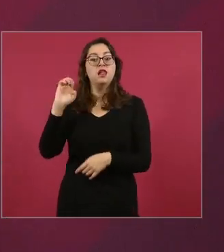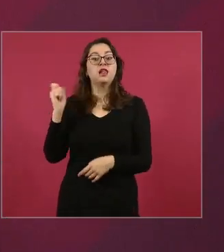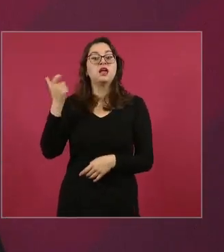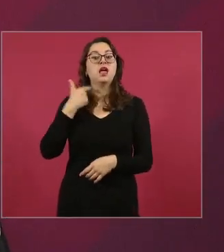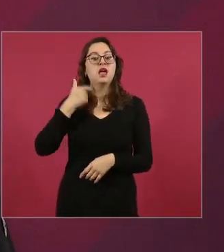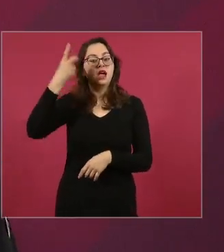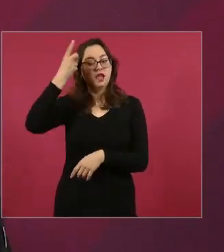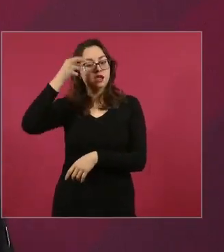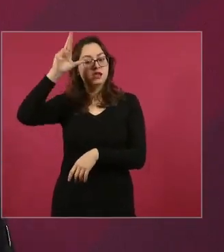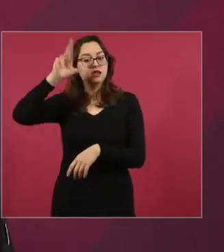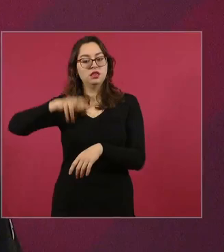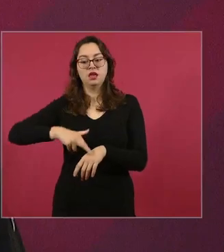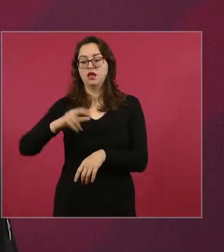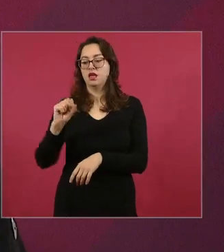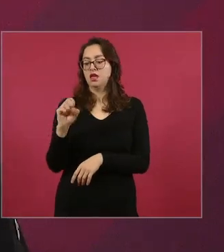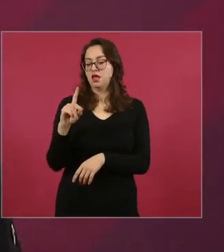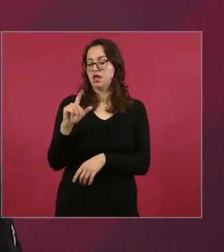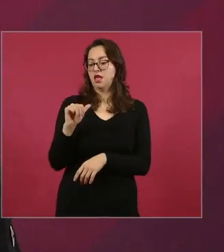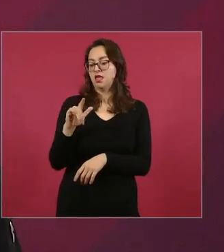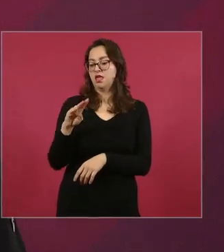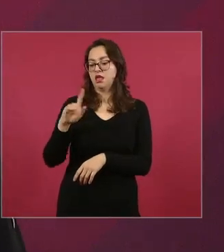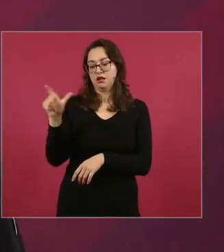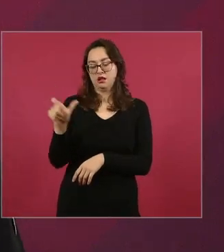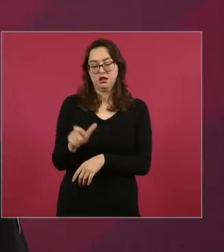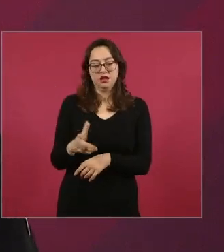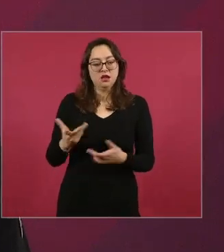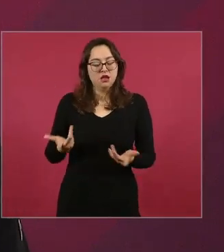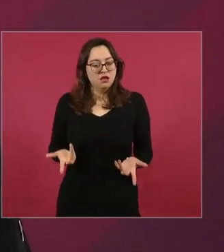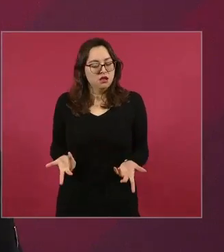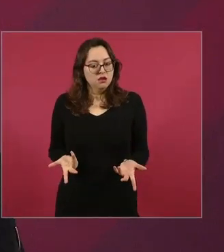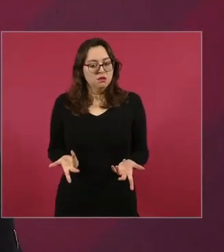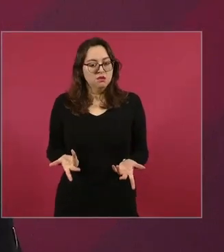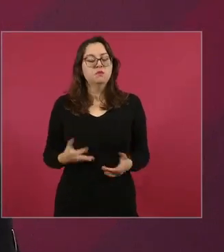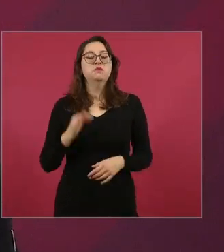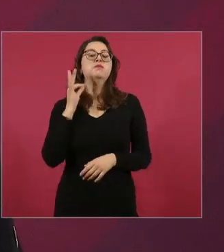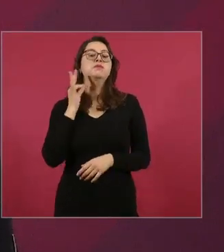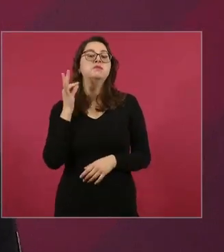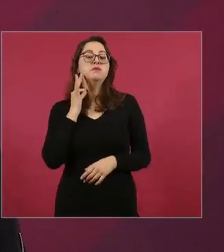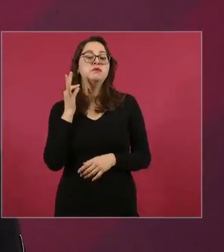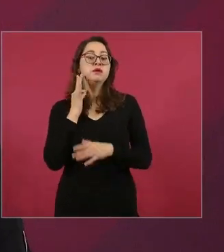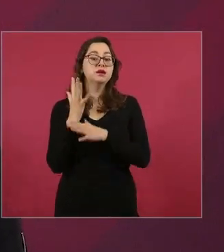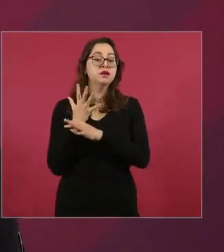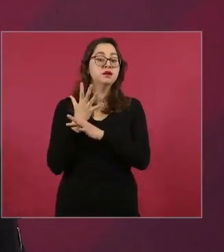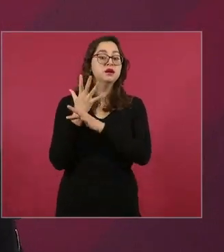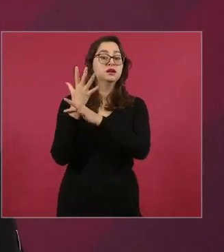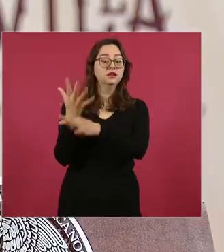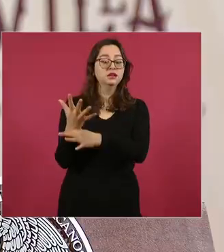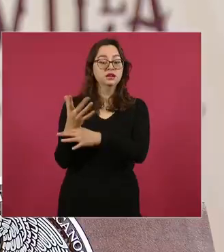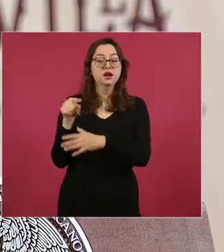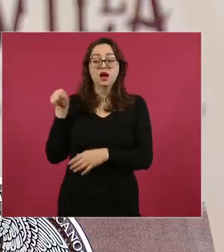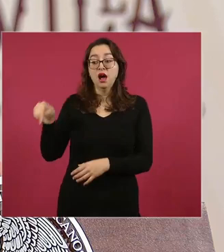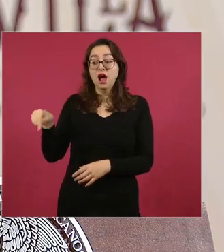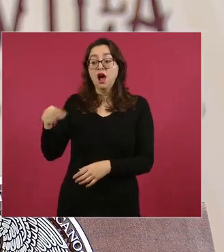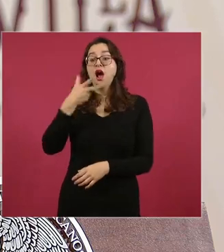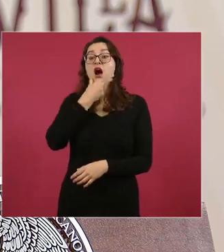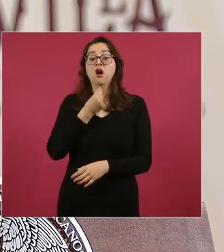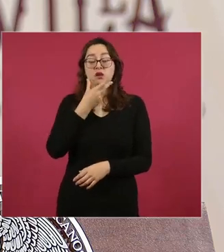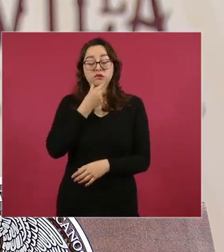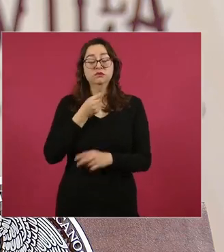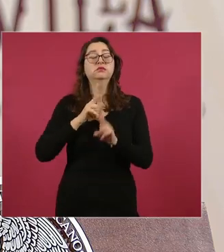Finanzas de Segalmex, Diconsa y Liconsa. Según la Fiscalía, René G. se presentó por su